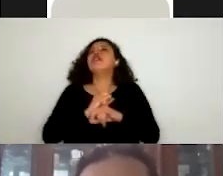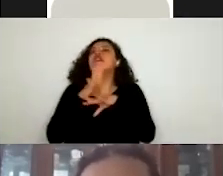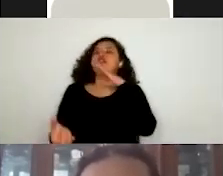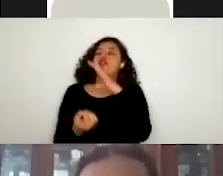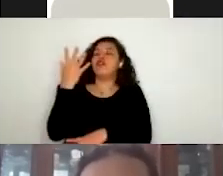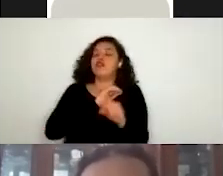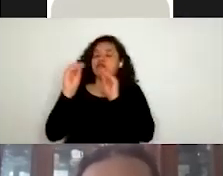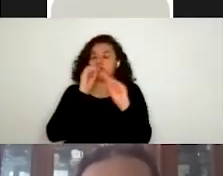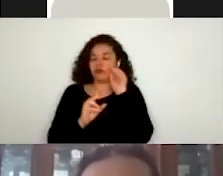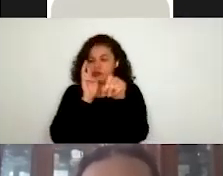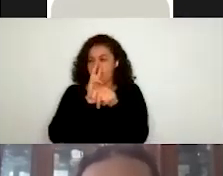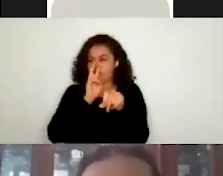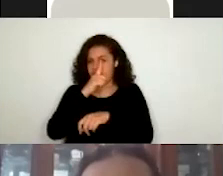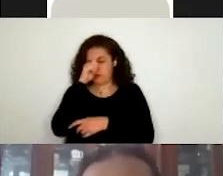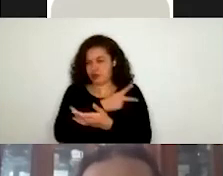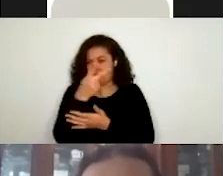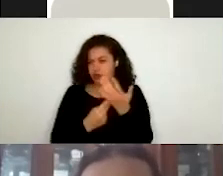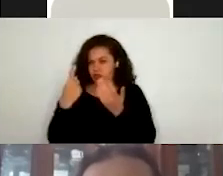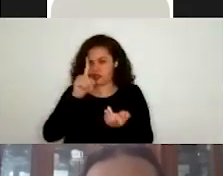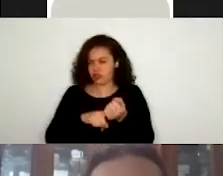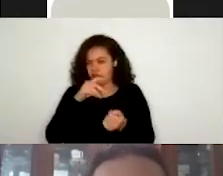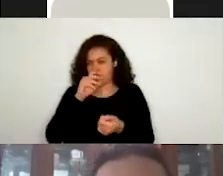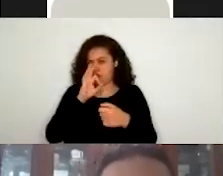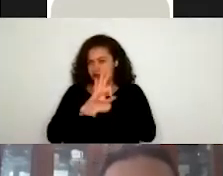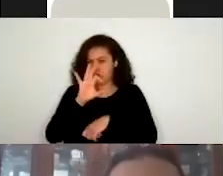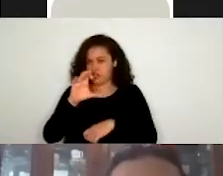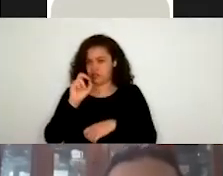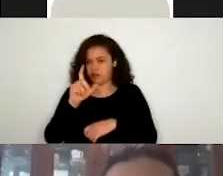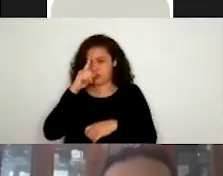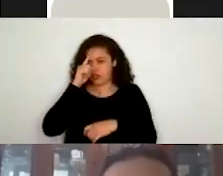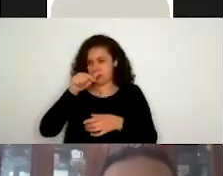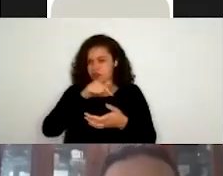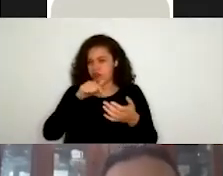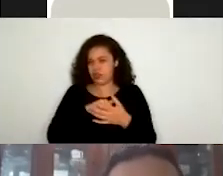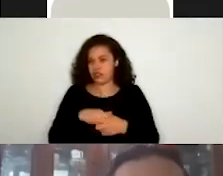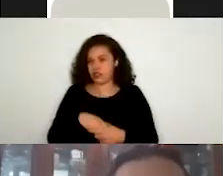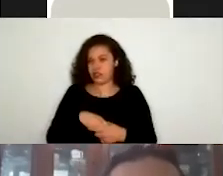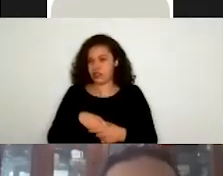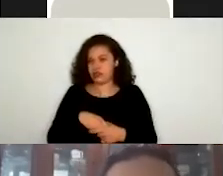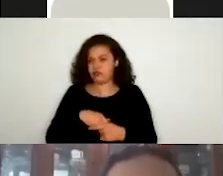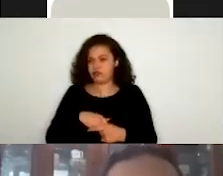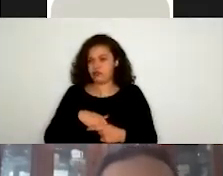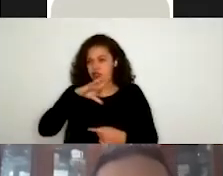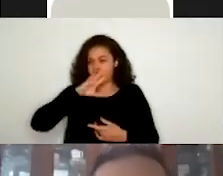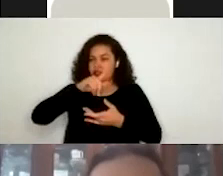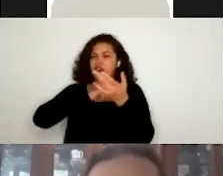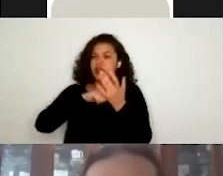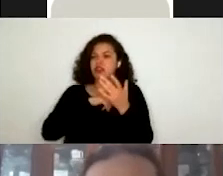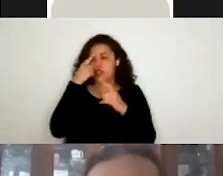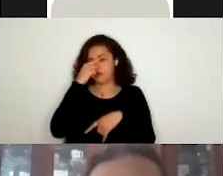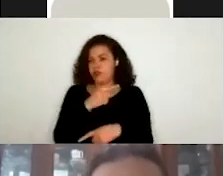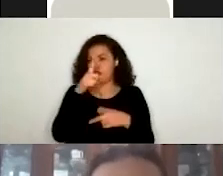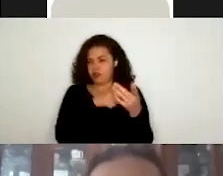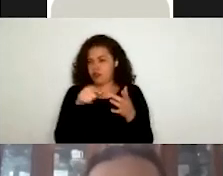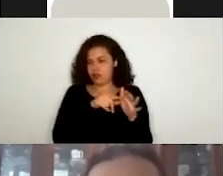y vigilar el programa interno de protección civil en los inmuebles e instalaciones fijas y móviles de una